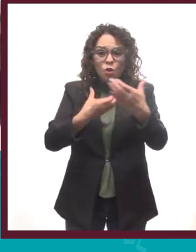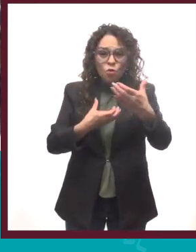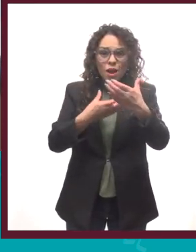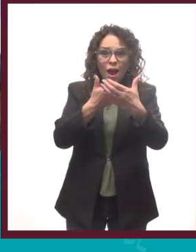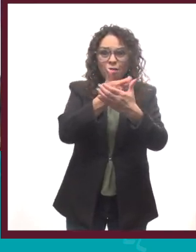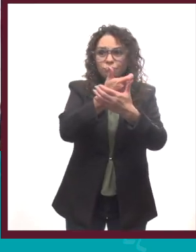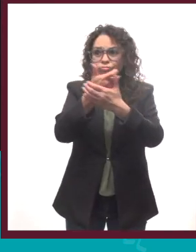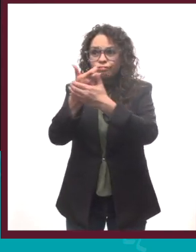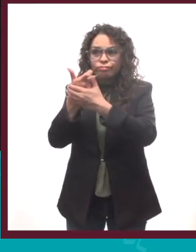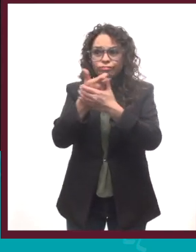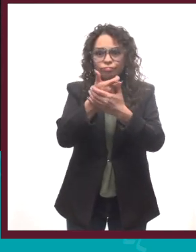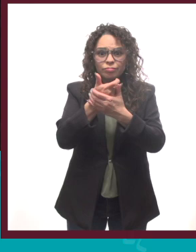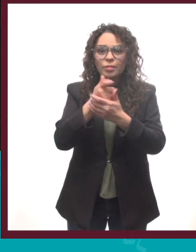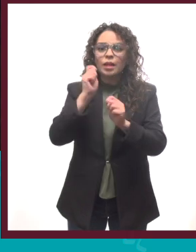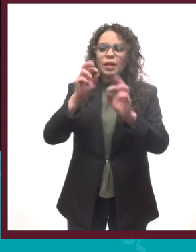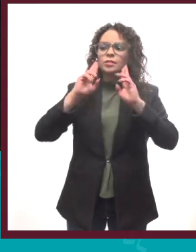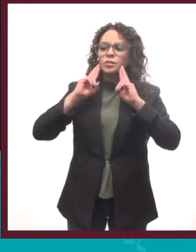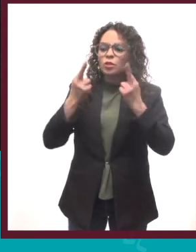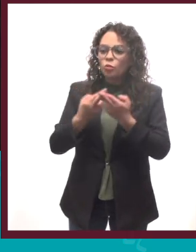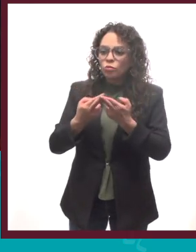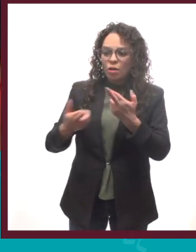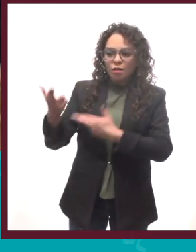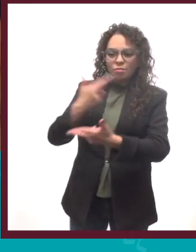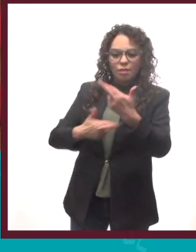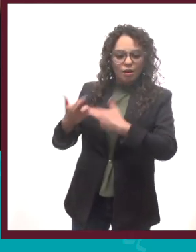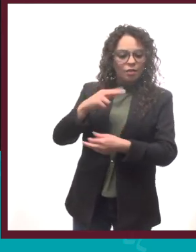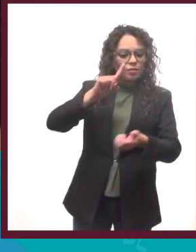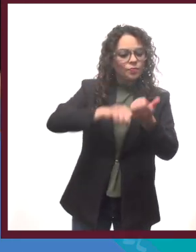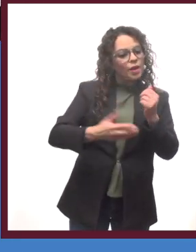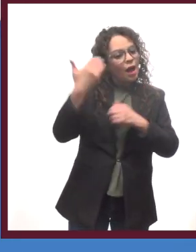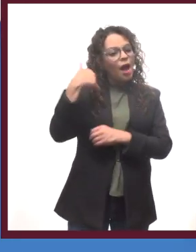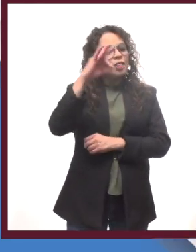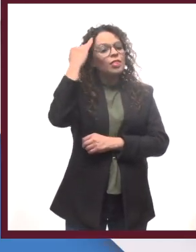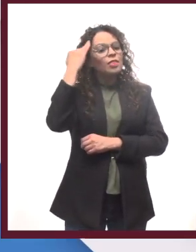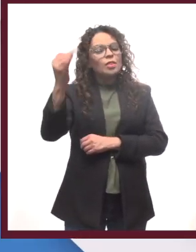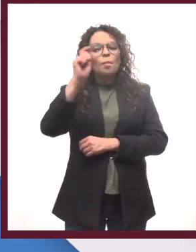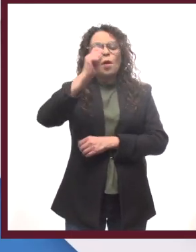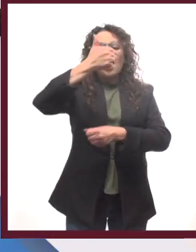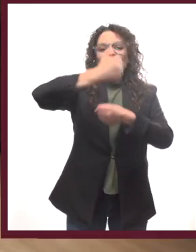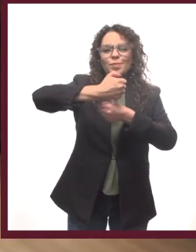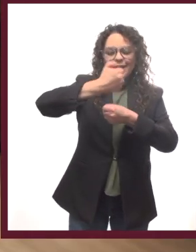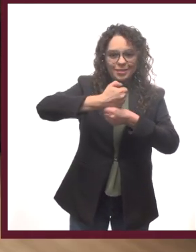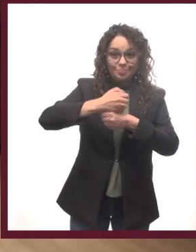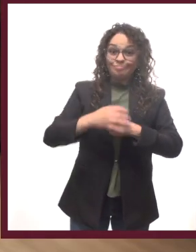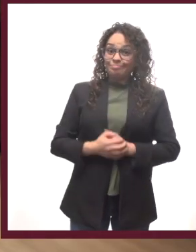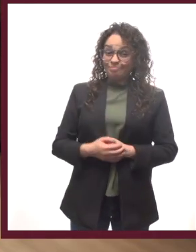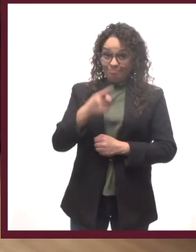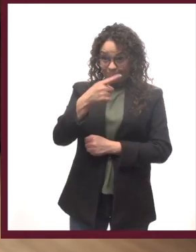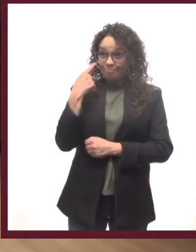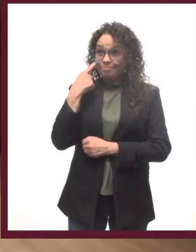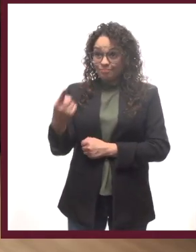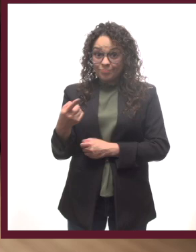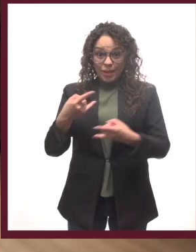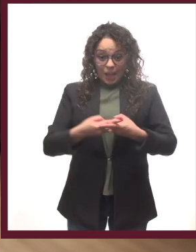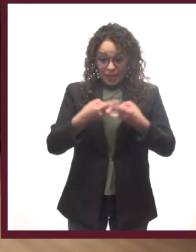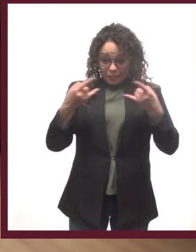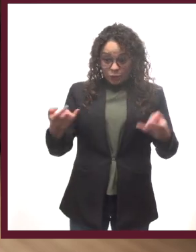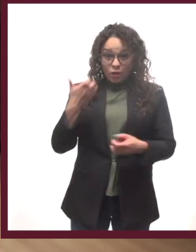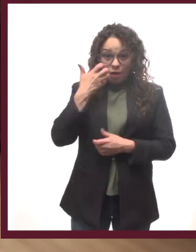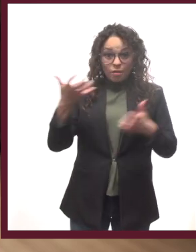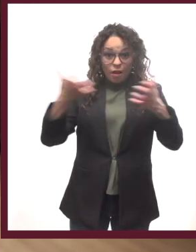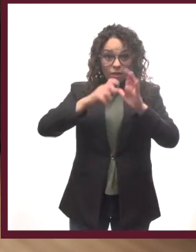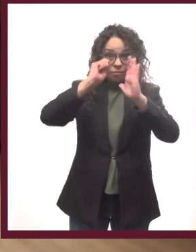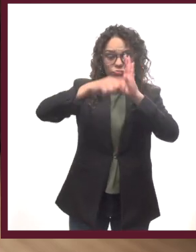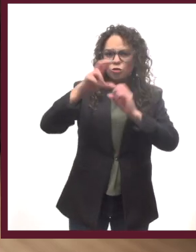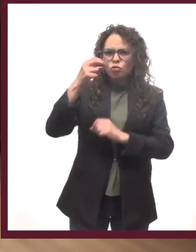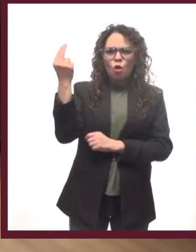amigos de la infancia que se reencuentran de camino a una reunión de la primaria. Como vimos, para contar una historia no es necesario